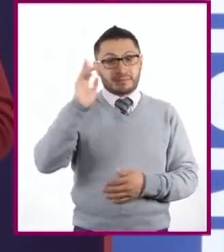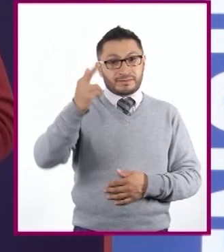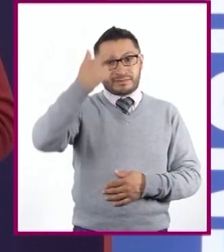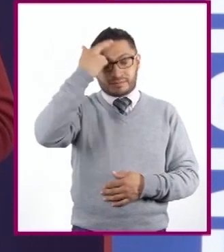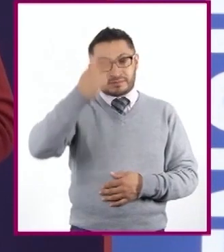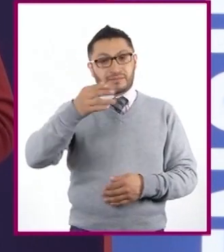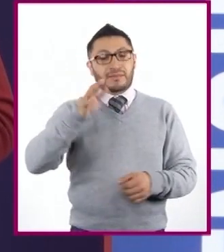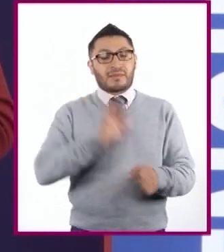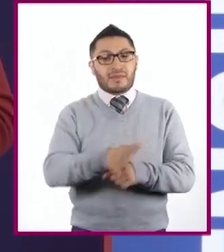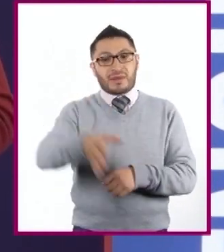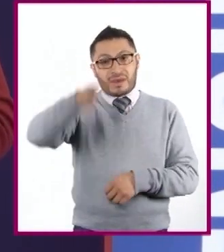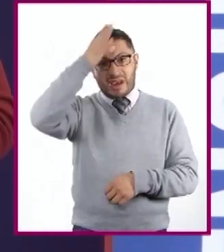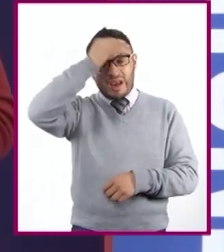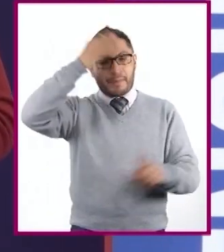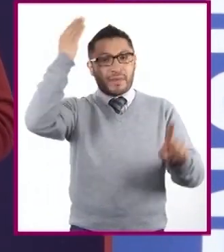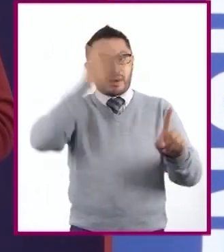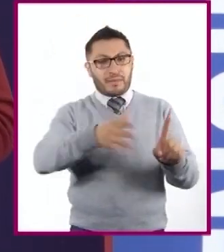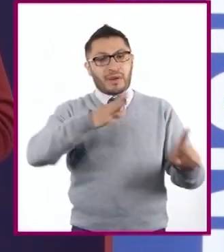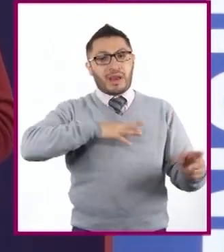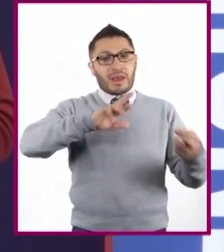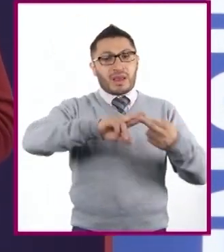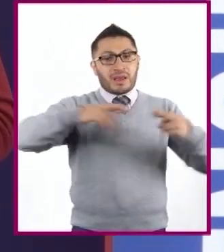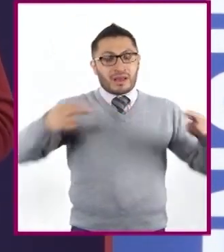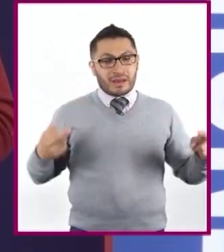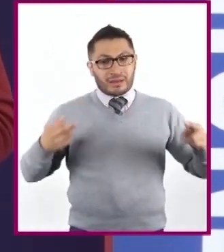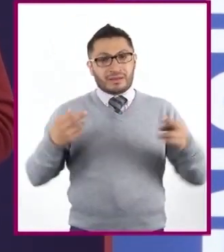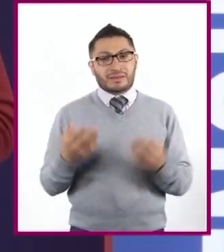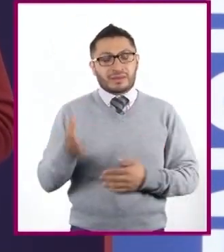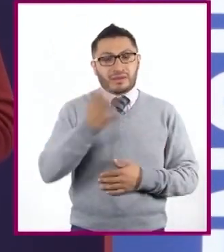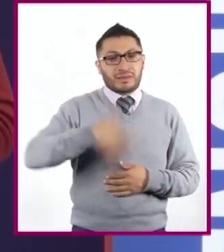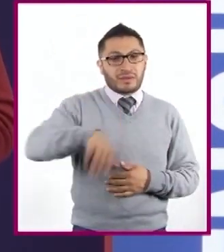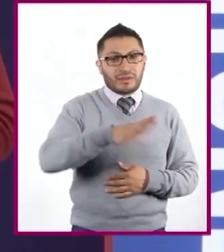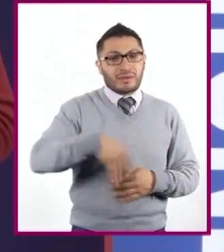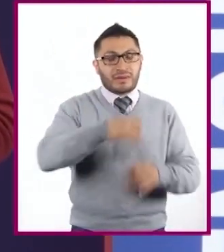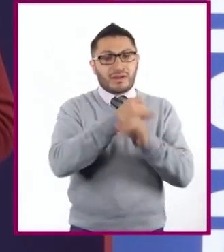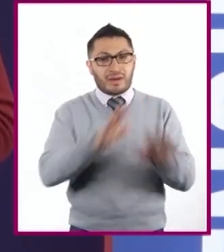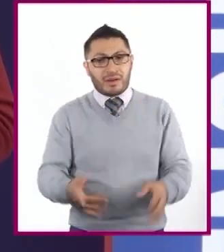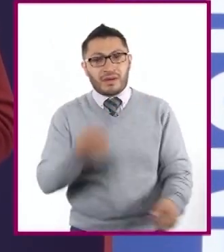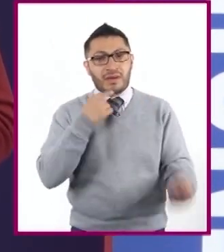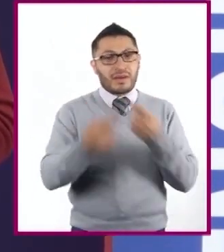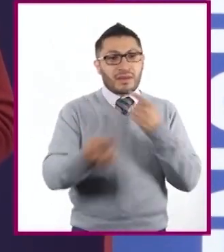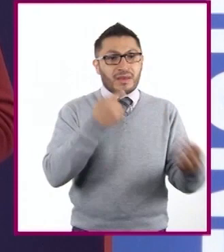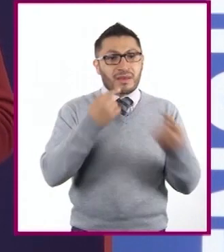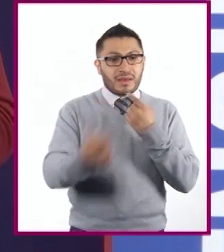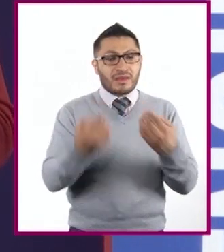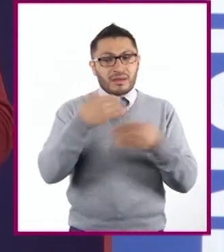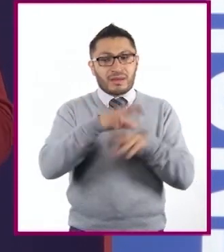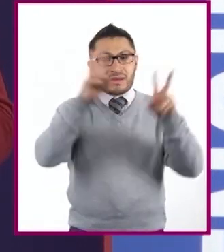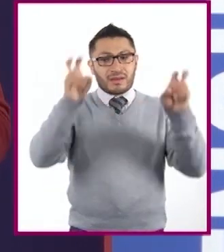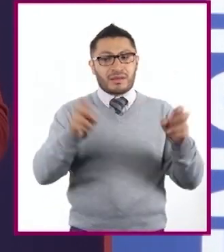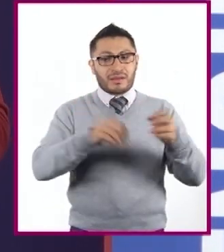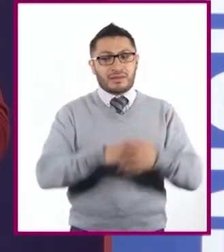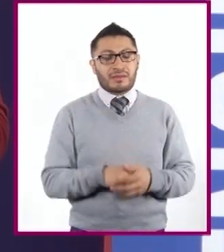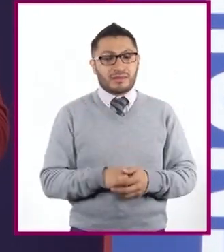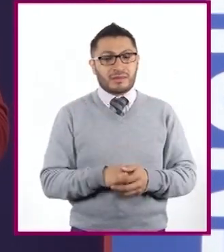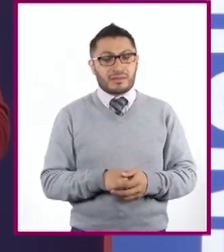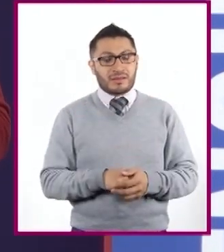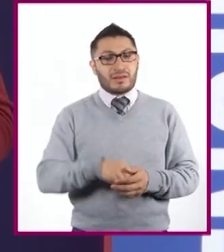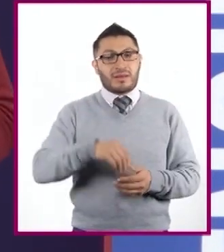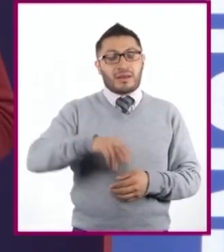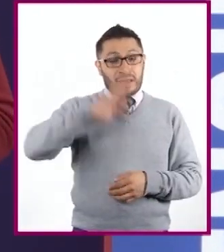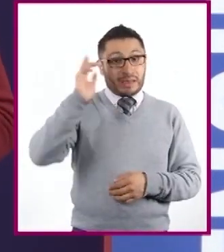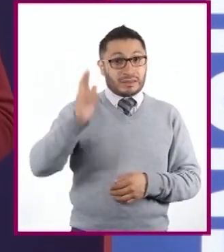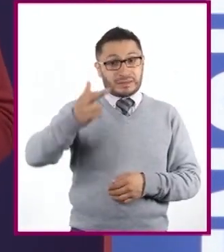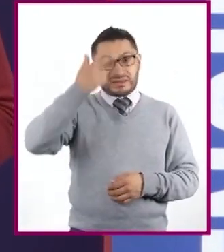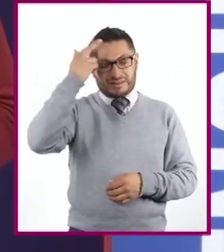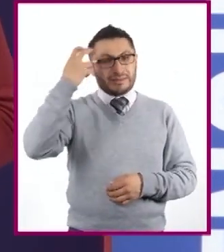nuestro aprendizaje esperado está relacionado con buscar información para debatir sobre un tema, así que no hay que perder de